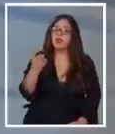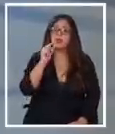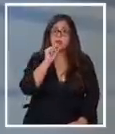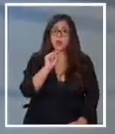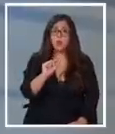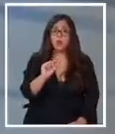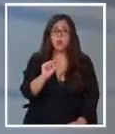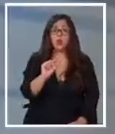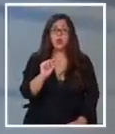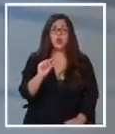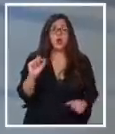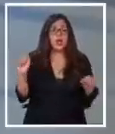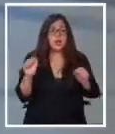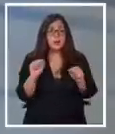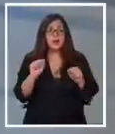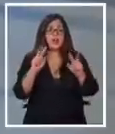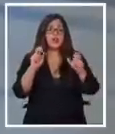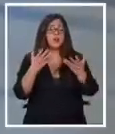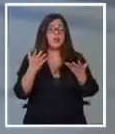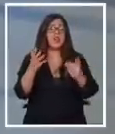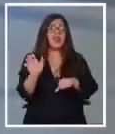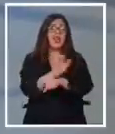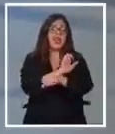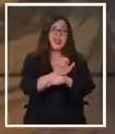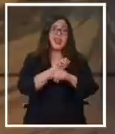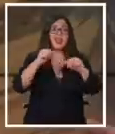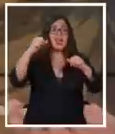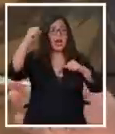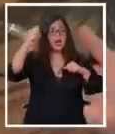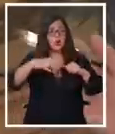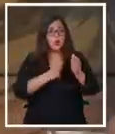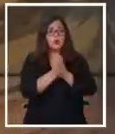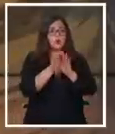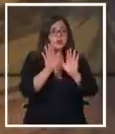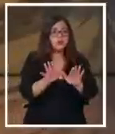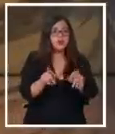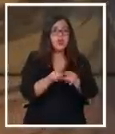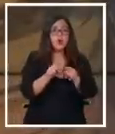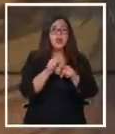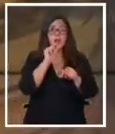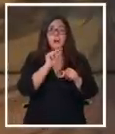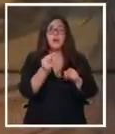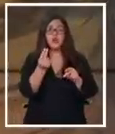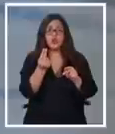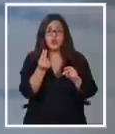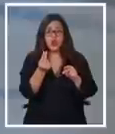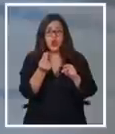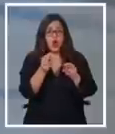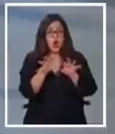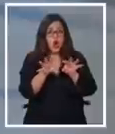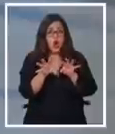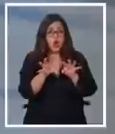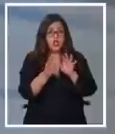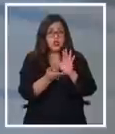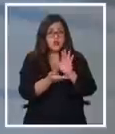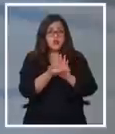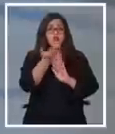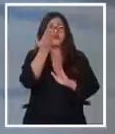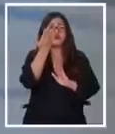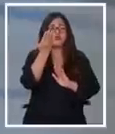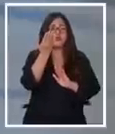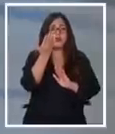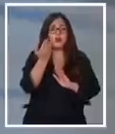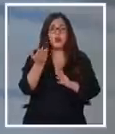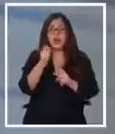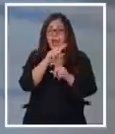la cuenta alta la energía la calefacción la inflación va a llegar a los dos dígitos casi un dato de la causa y la